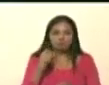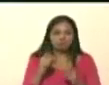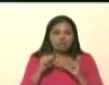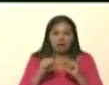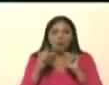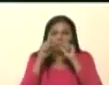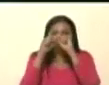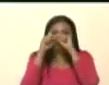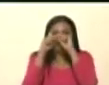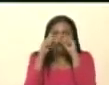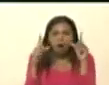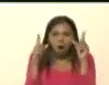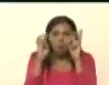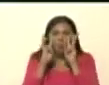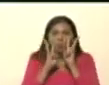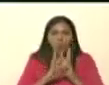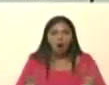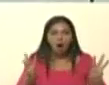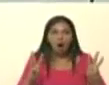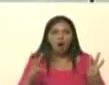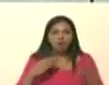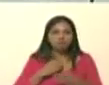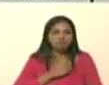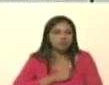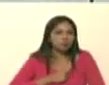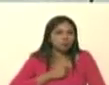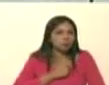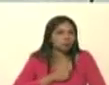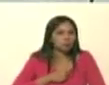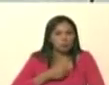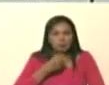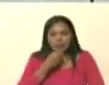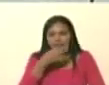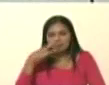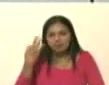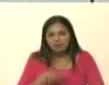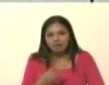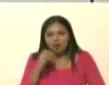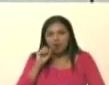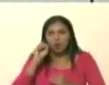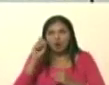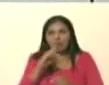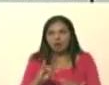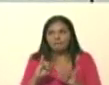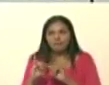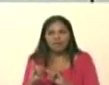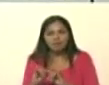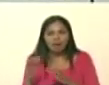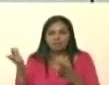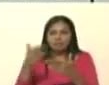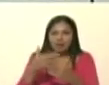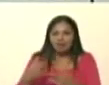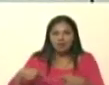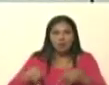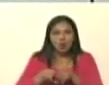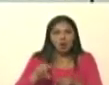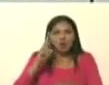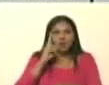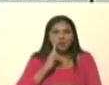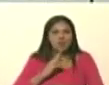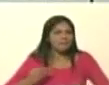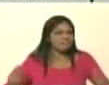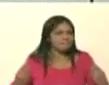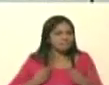maravillados y conmovidos lograron en la serie traer a un bolívar vivo